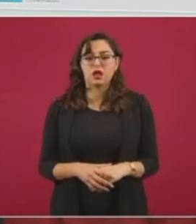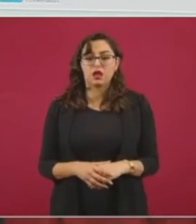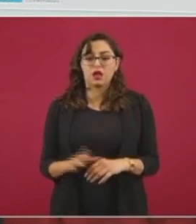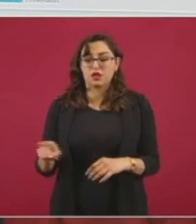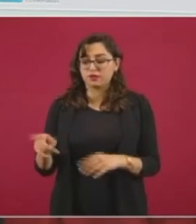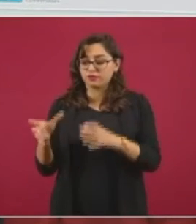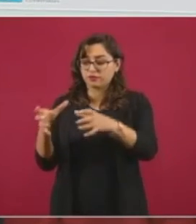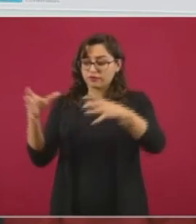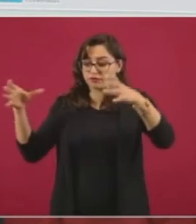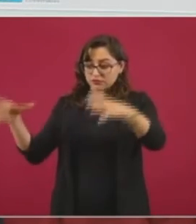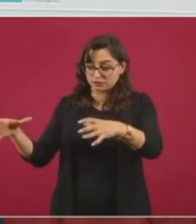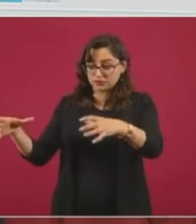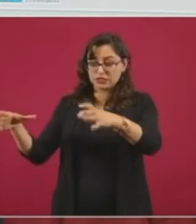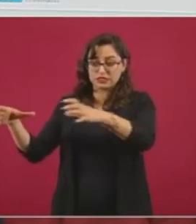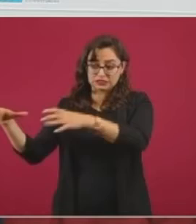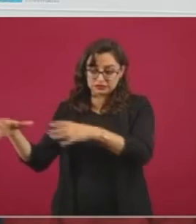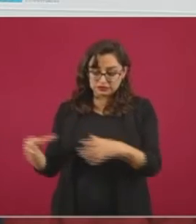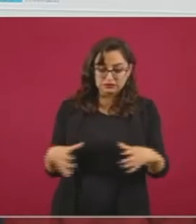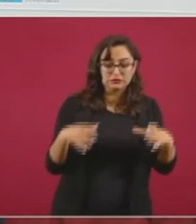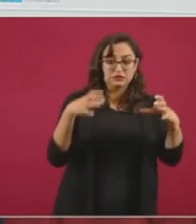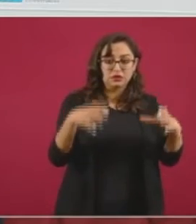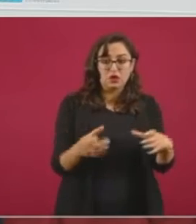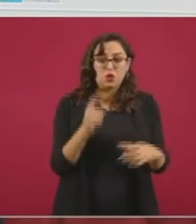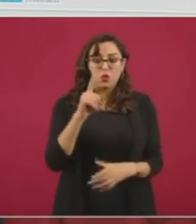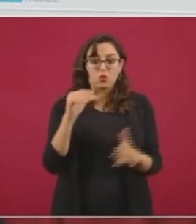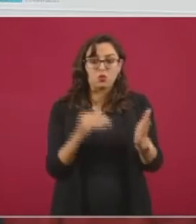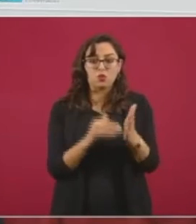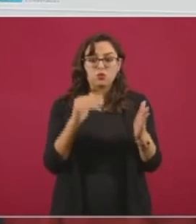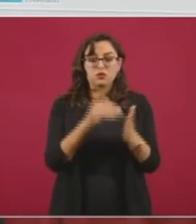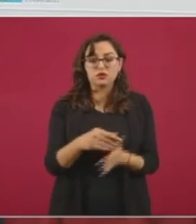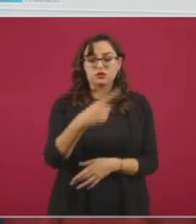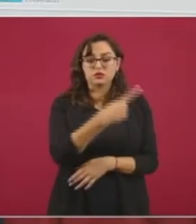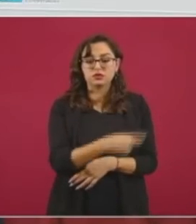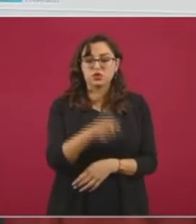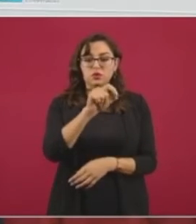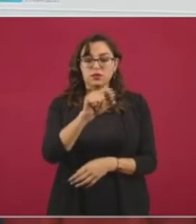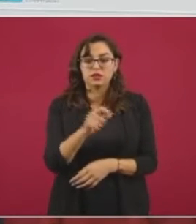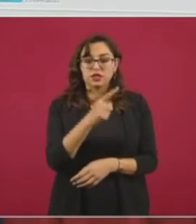1.122.362 personas que han tenido un resultado positivo